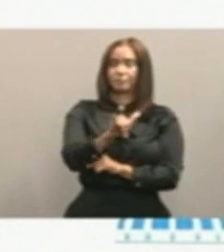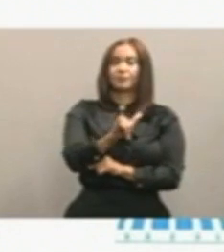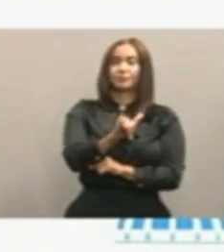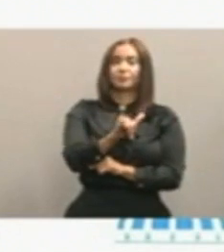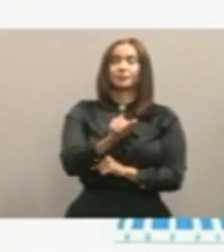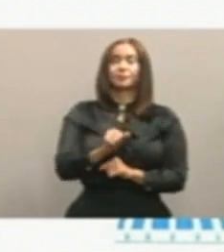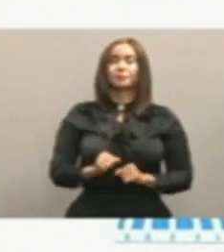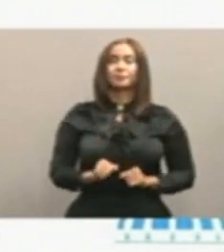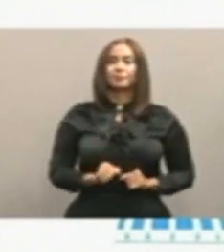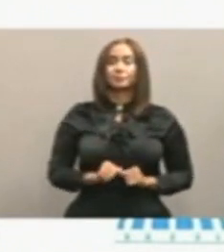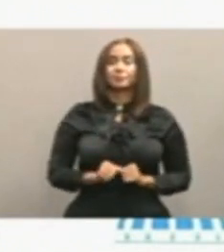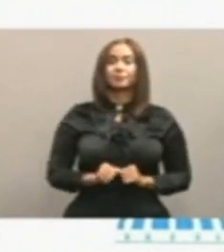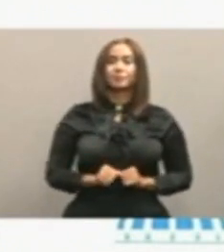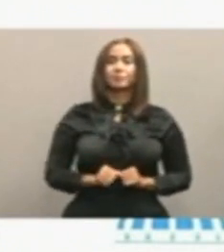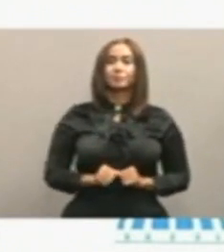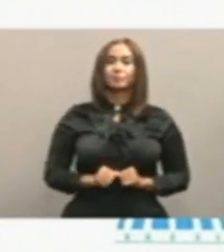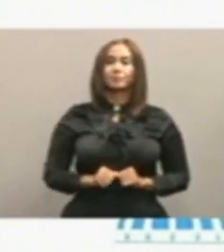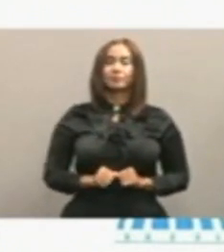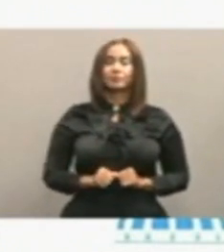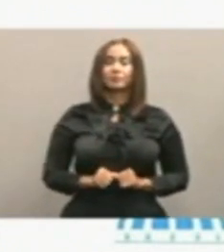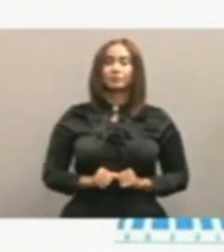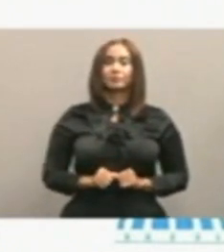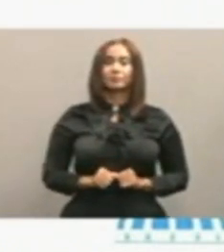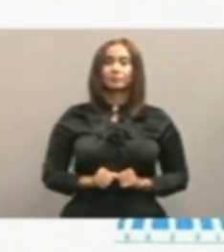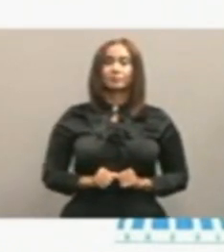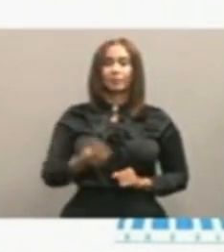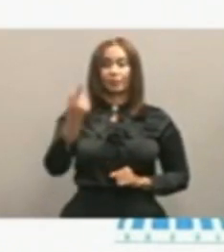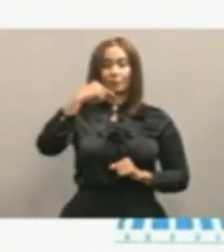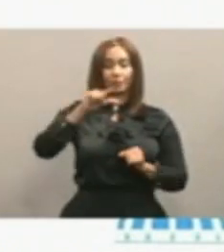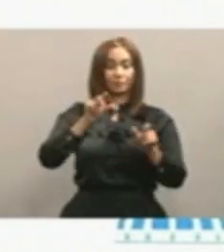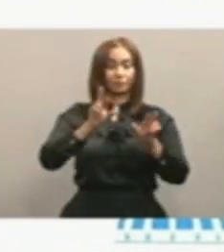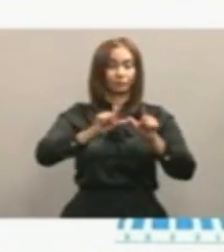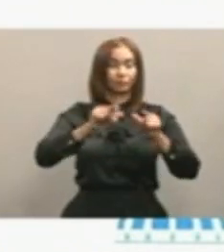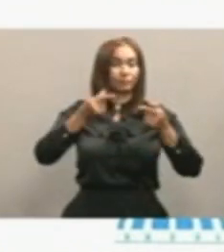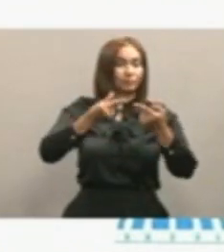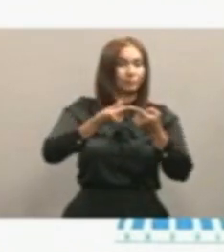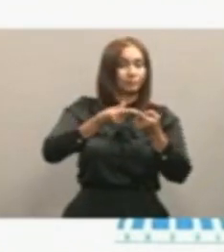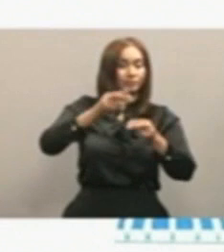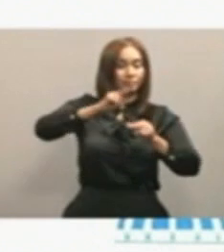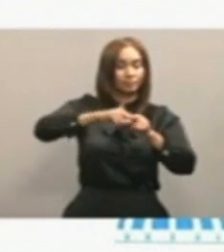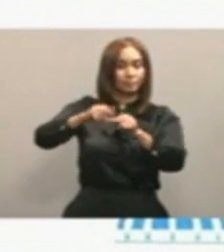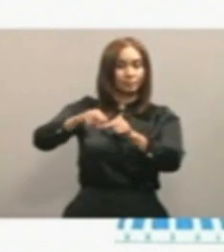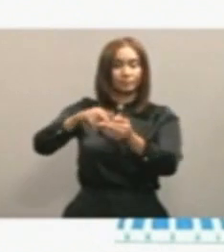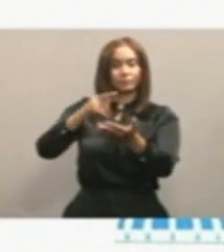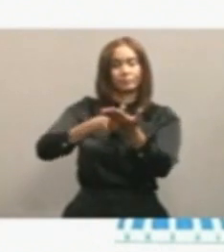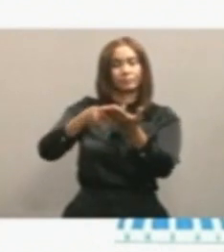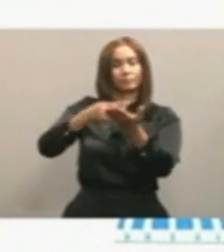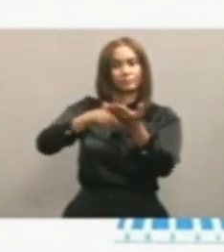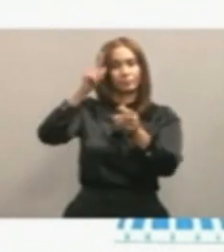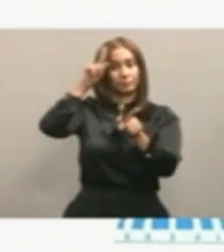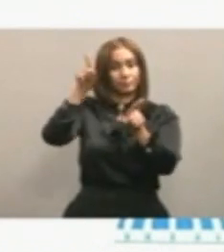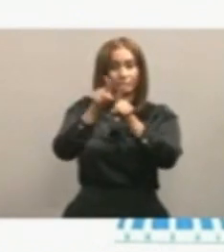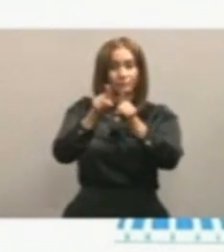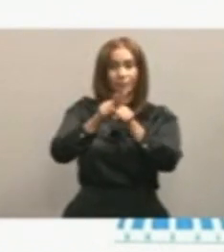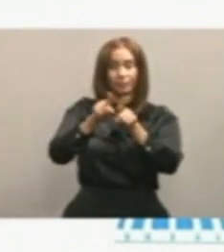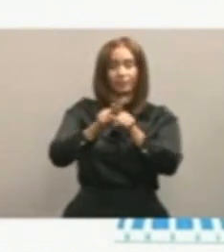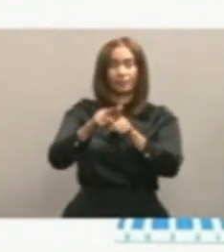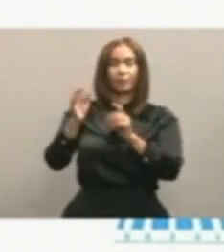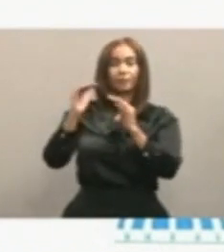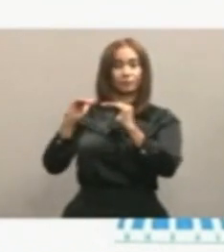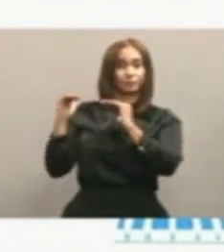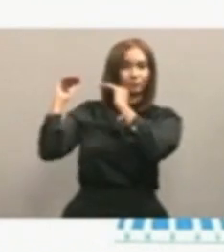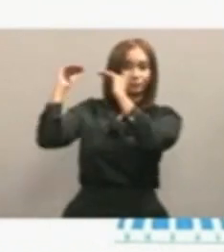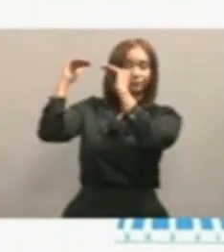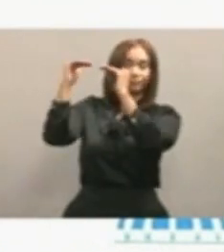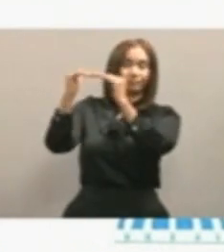mantenerse igual, pero es una comisión conjunta que debe definir eso, es una decisión ya de los altos